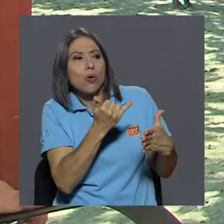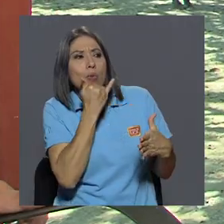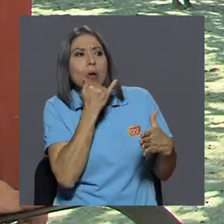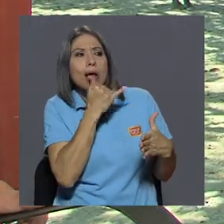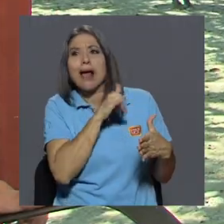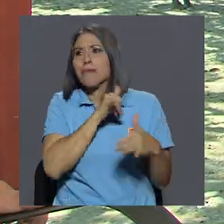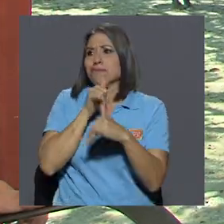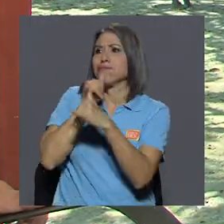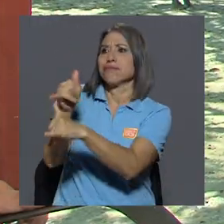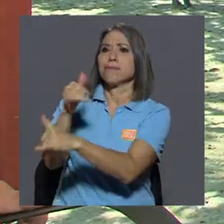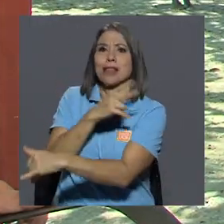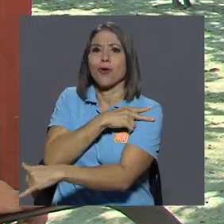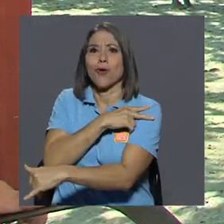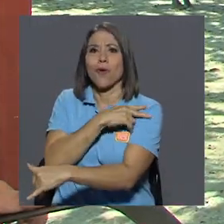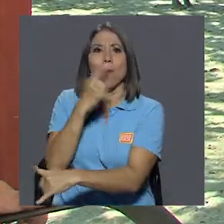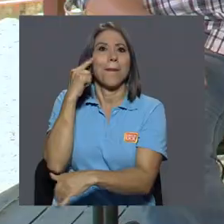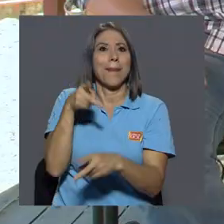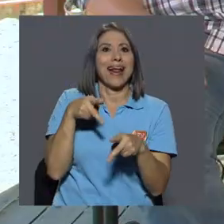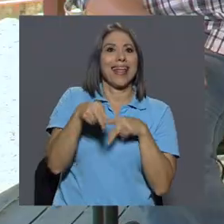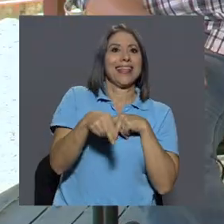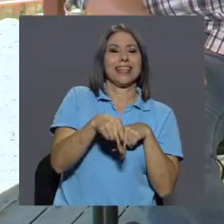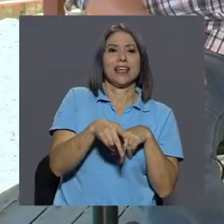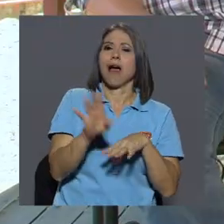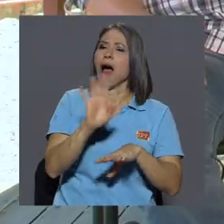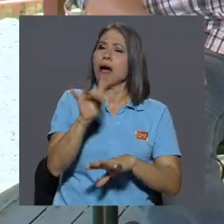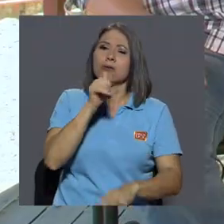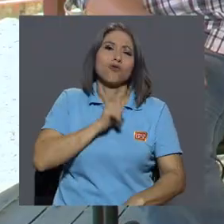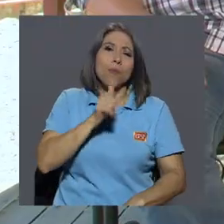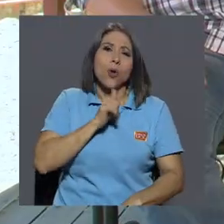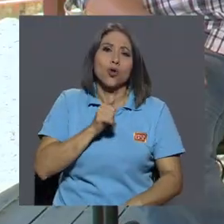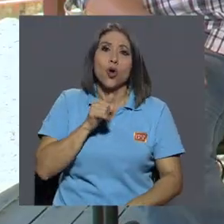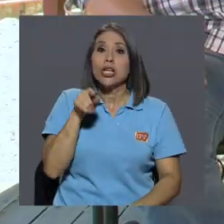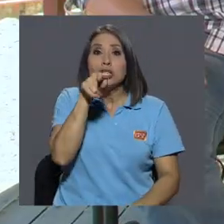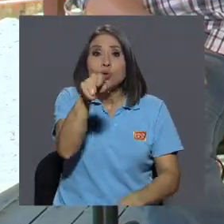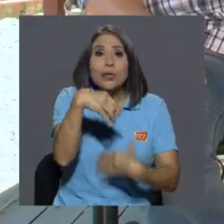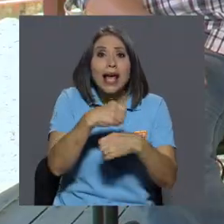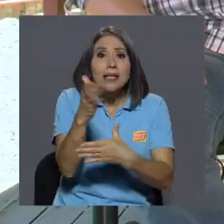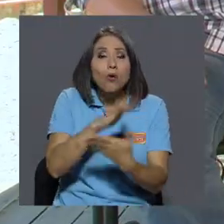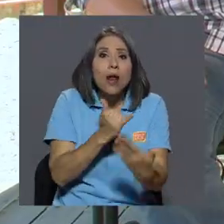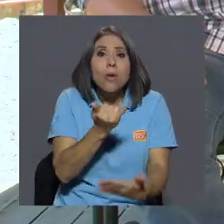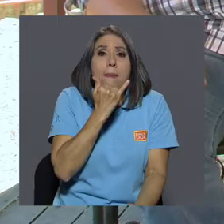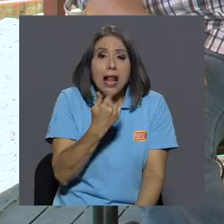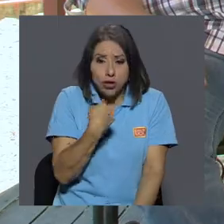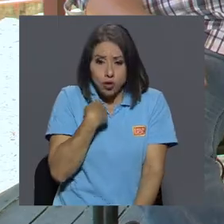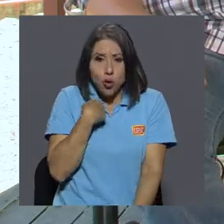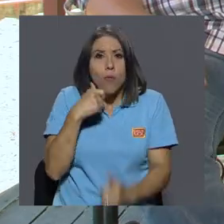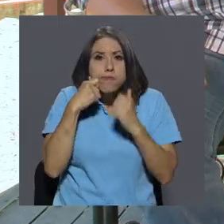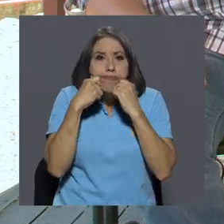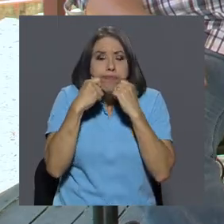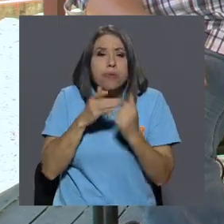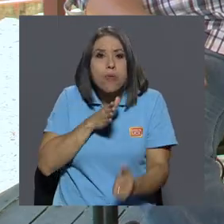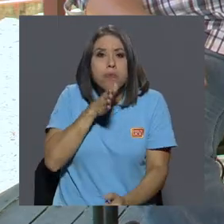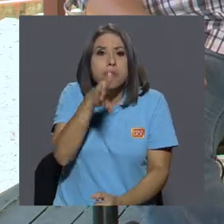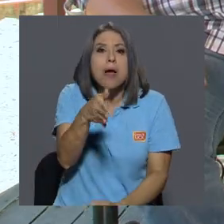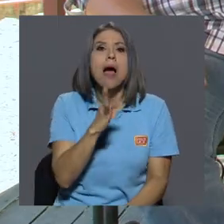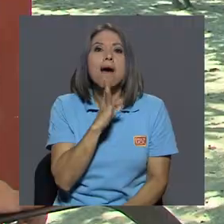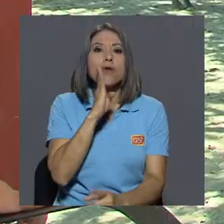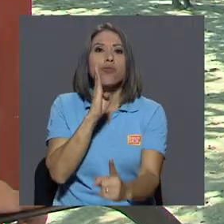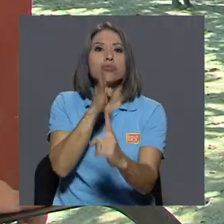soporto eso. Yo no soporto eso. Si usted está haciendo algo mal, yo llego y se lo digo a usted. Si me